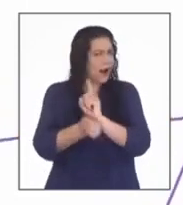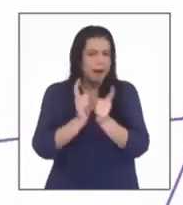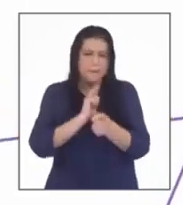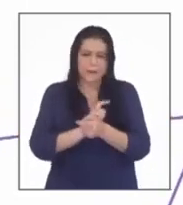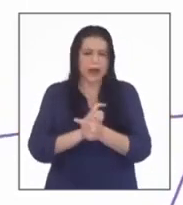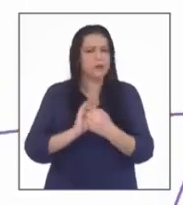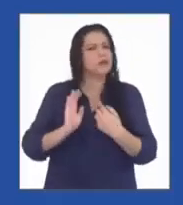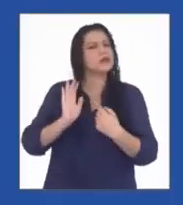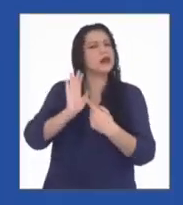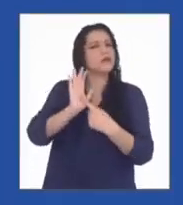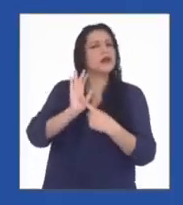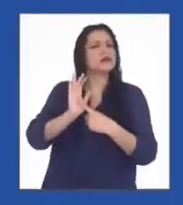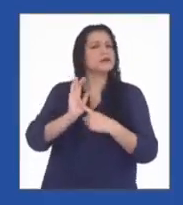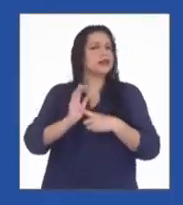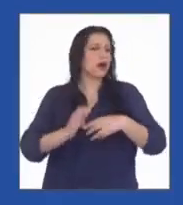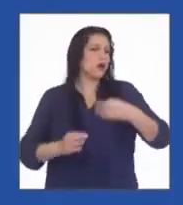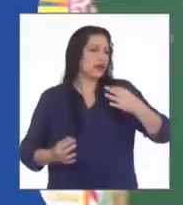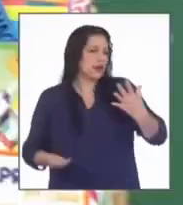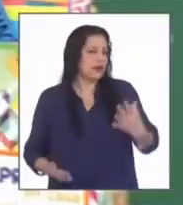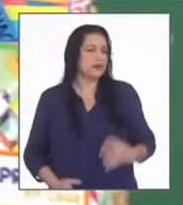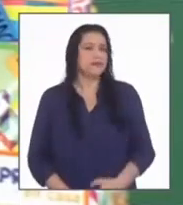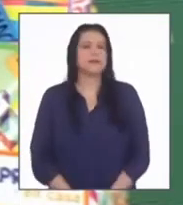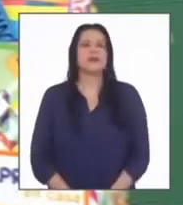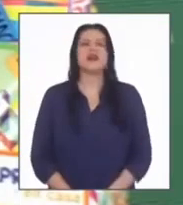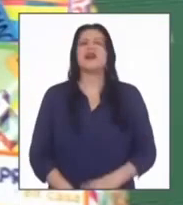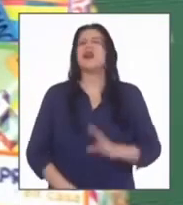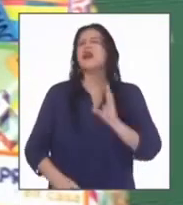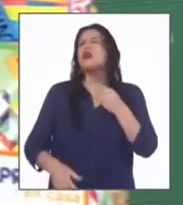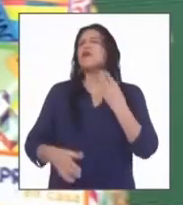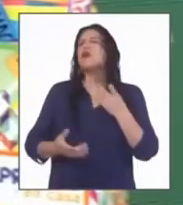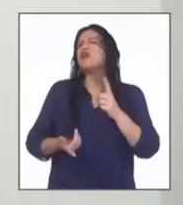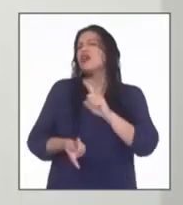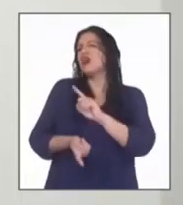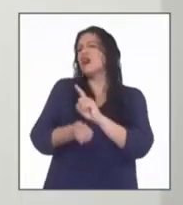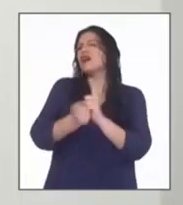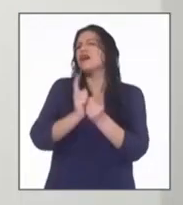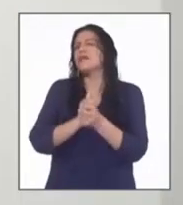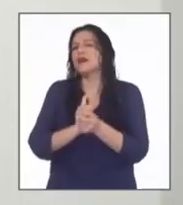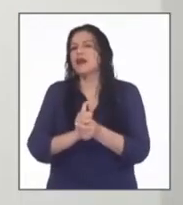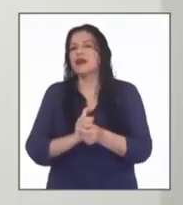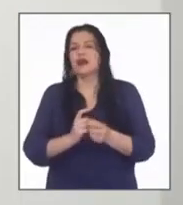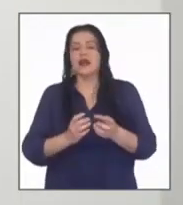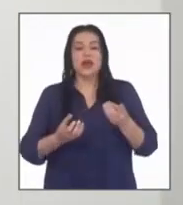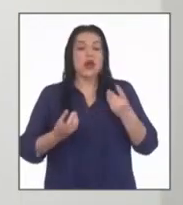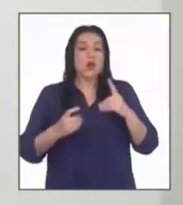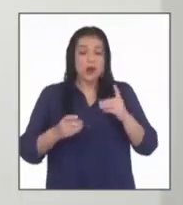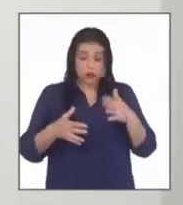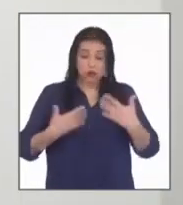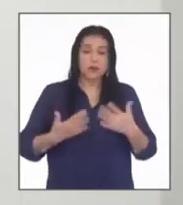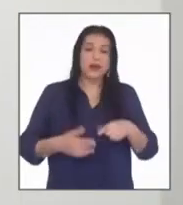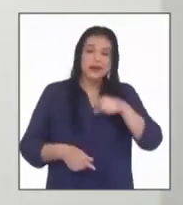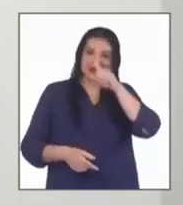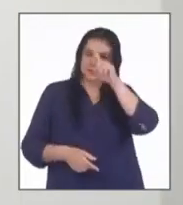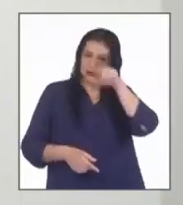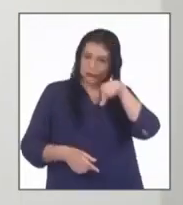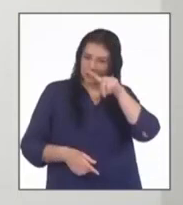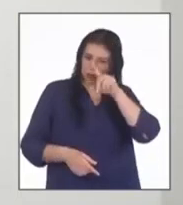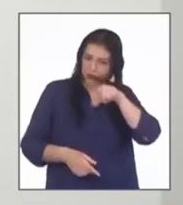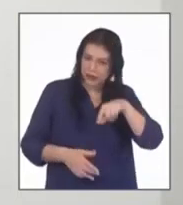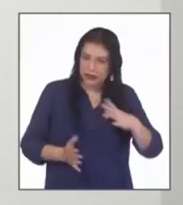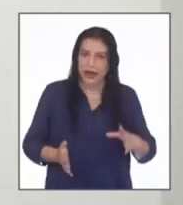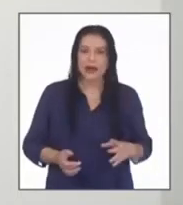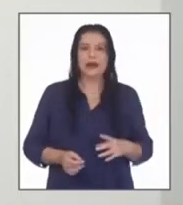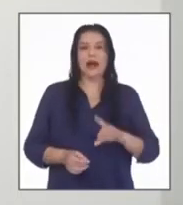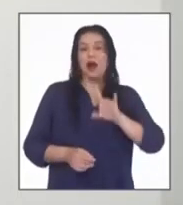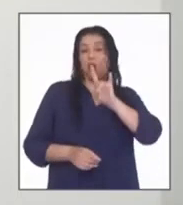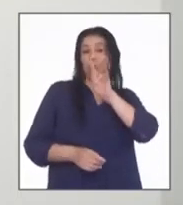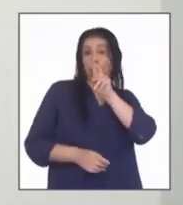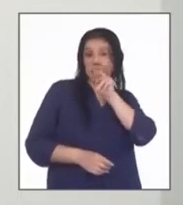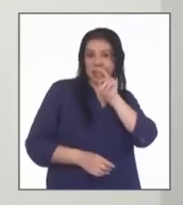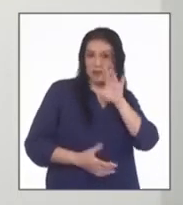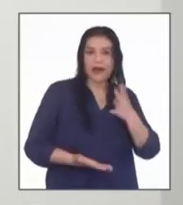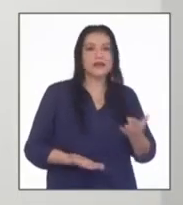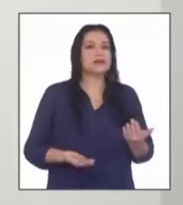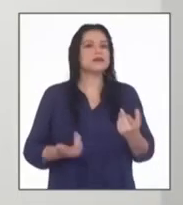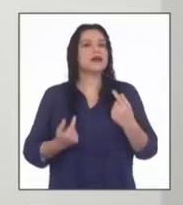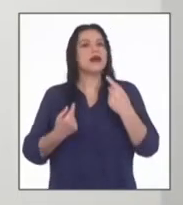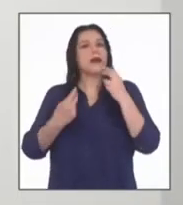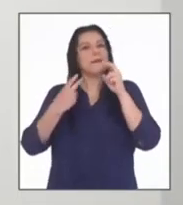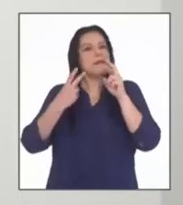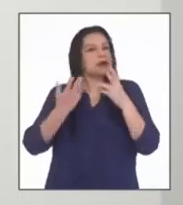la expresión original. ¿Y para qué hacer eso, profesora? Cuando pasas a simplificar y cancelar unidades, te